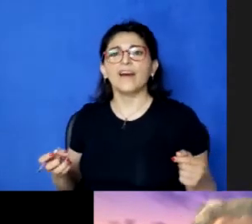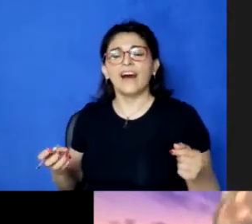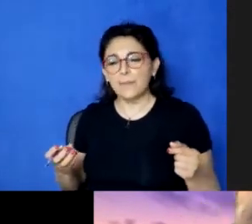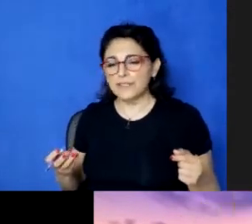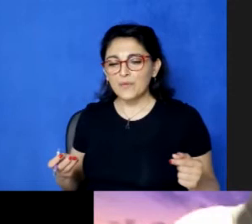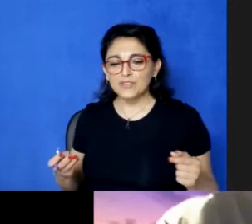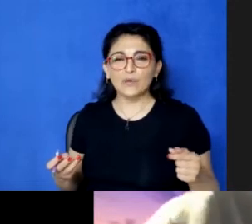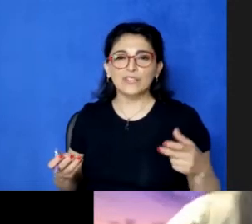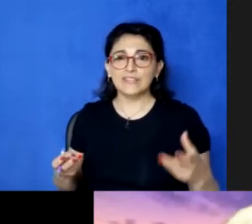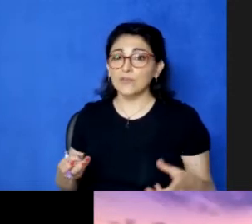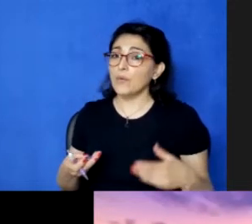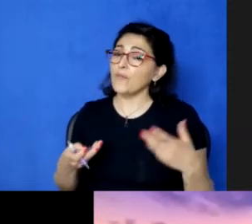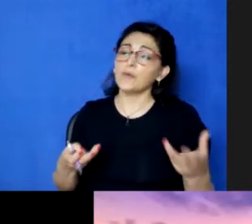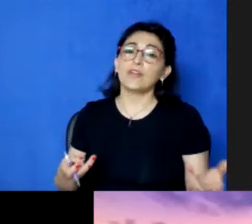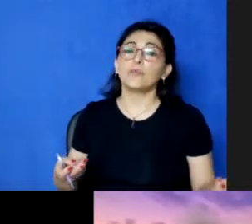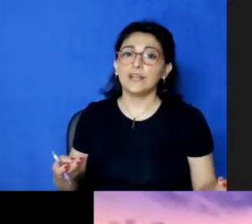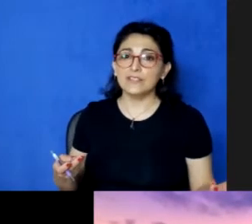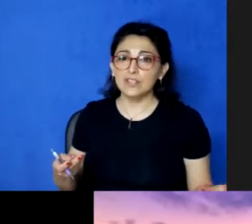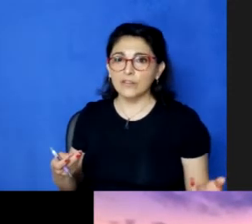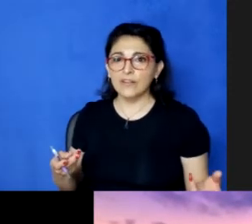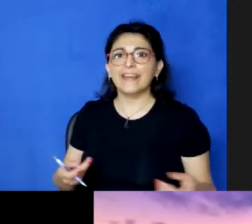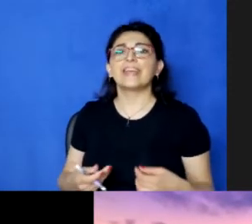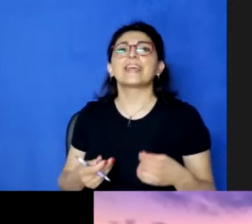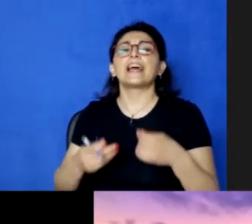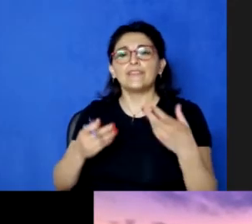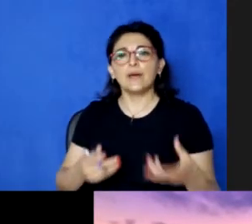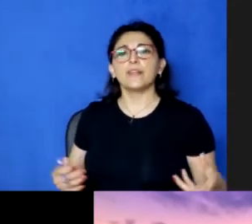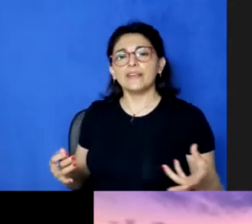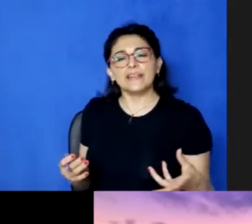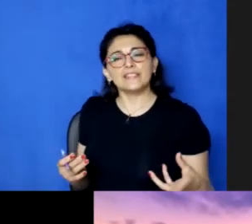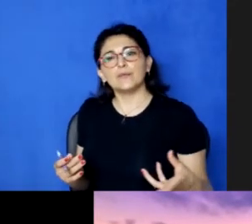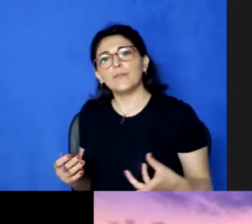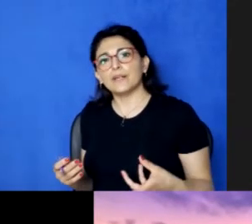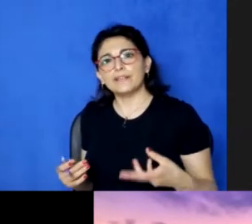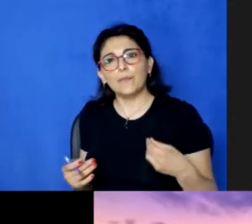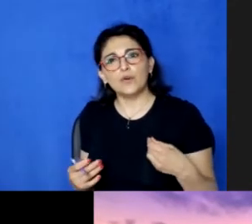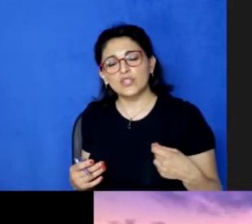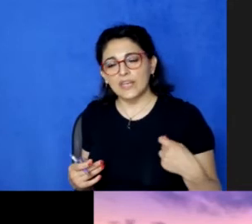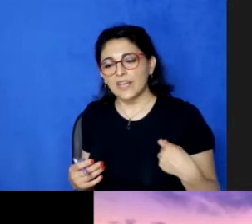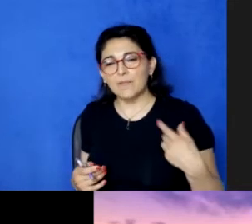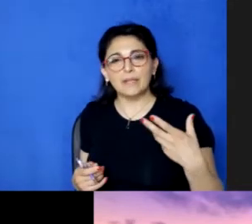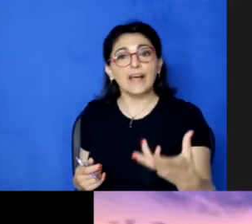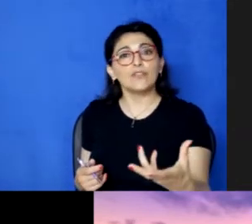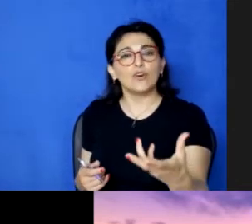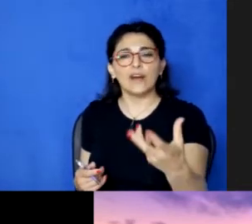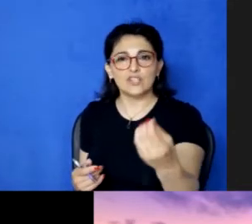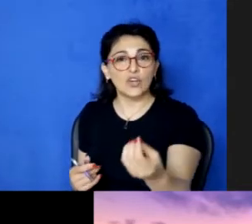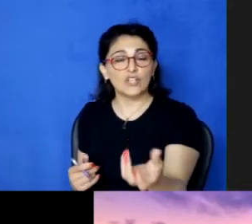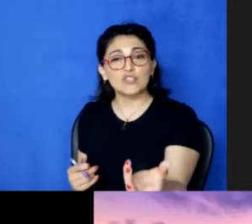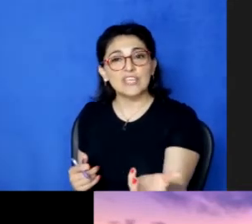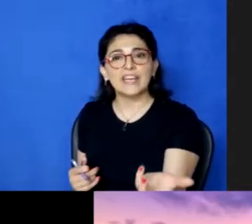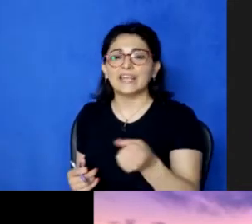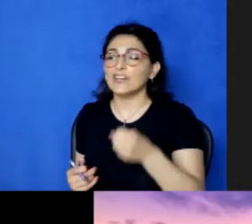pandemia, aprendimos a utilizar nuevas formas de comunicación que a La Vida Moderna le sirven, porque estamos invitando a